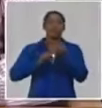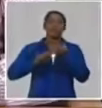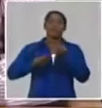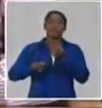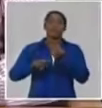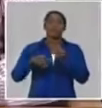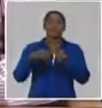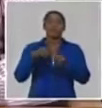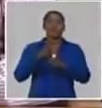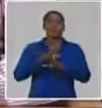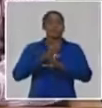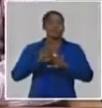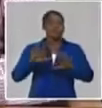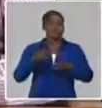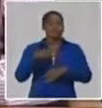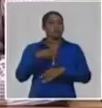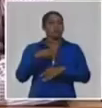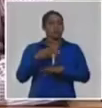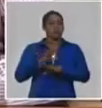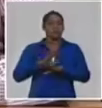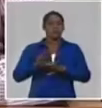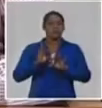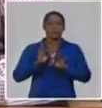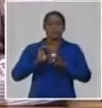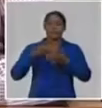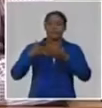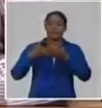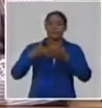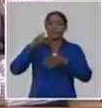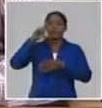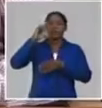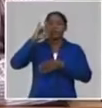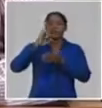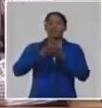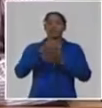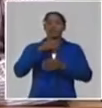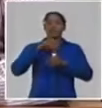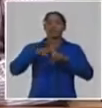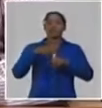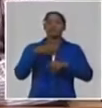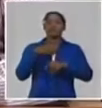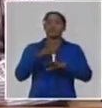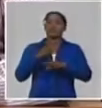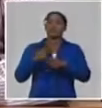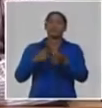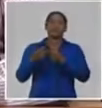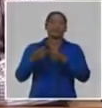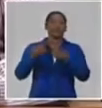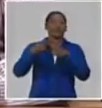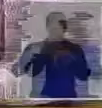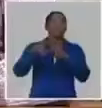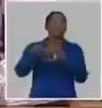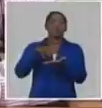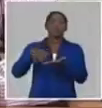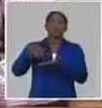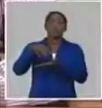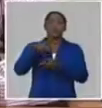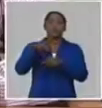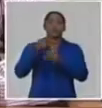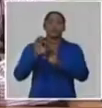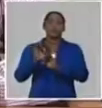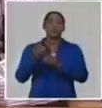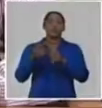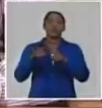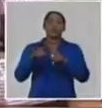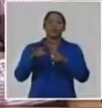ya identificadas, porque en su momento desarrolló el comercio mayorista hacia el sector estatal. La mayoría de